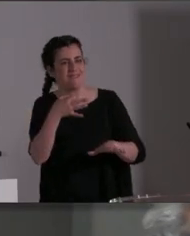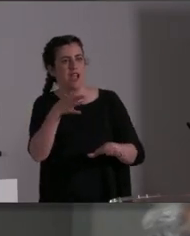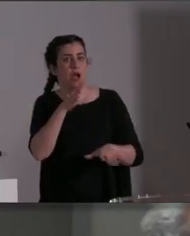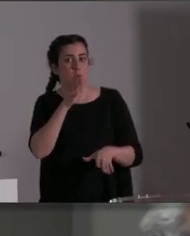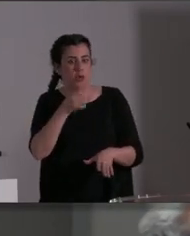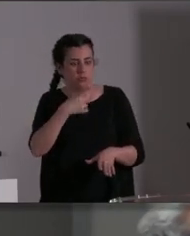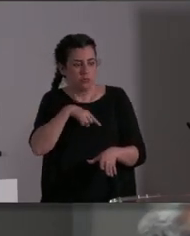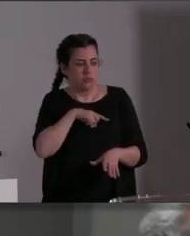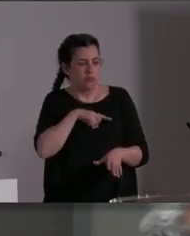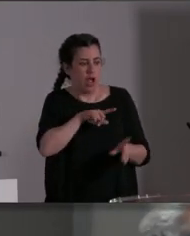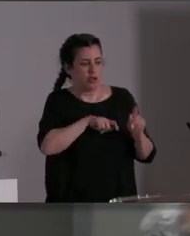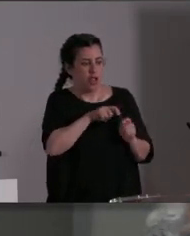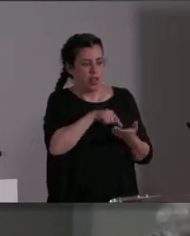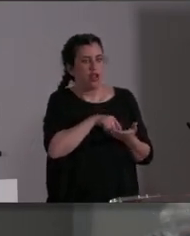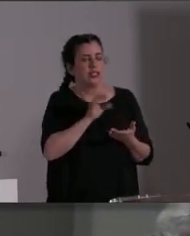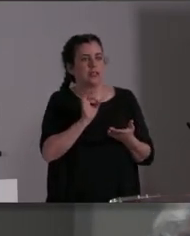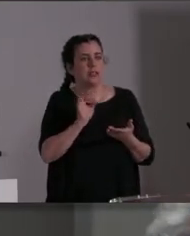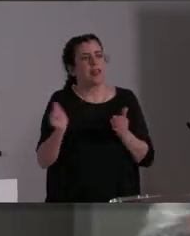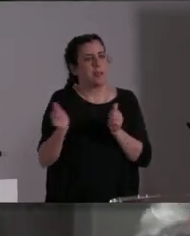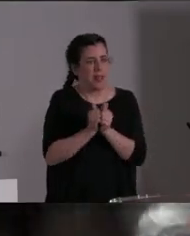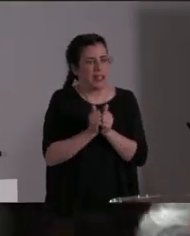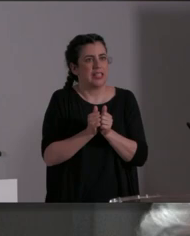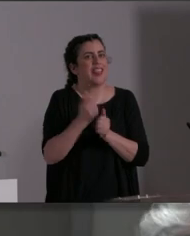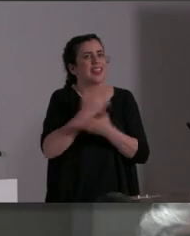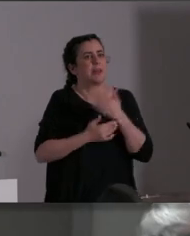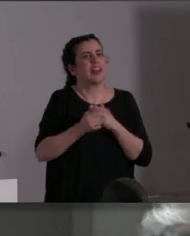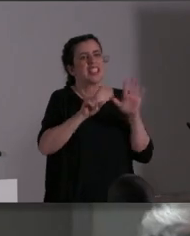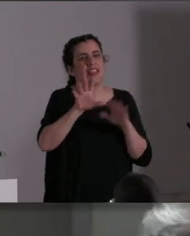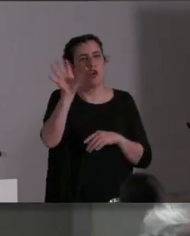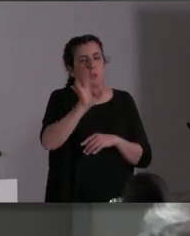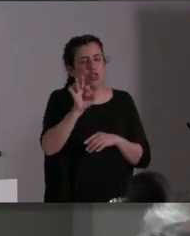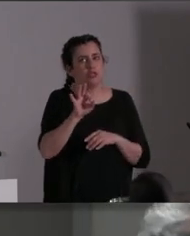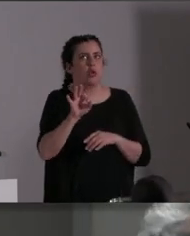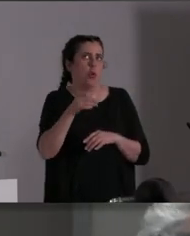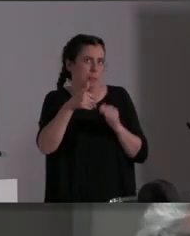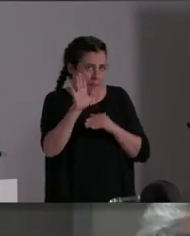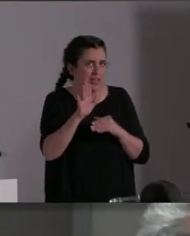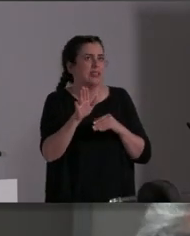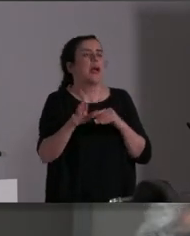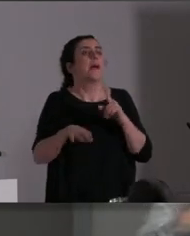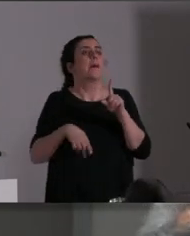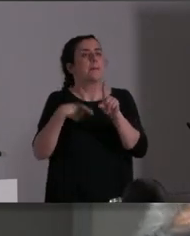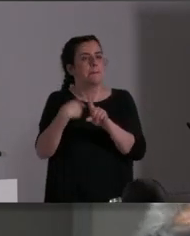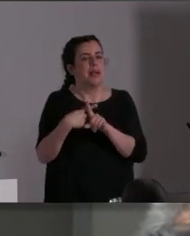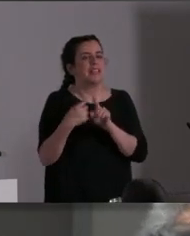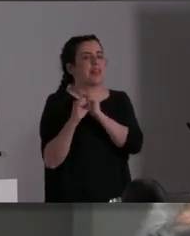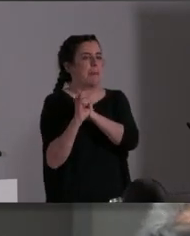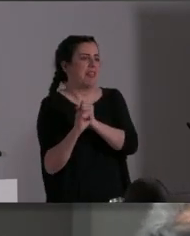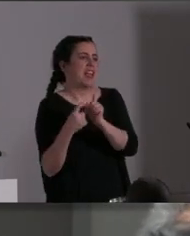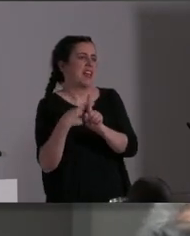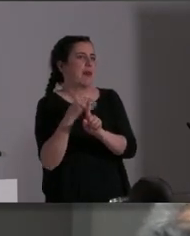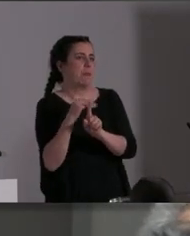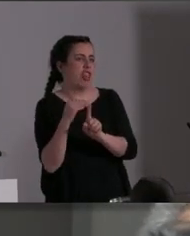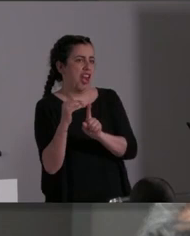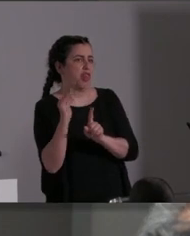personas dependientes con una discapacidad mayor al 65% y con una dependencia moderada, y bueno, ellos necesitan apoyos. Hemos trabajado toda la vida para que ellos cada